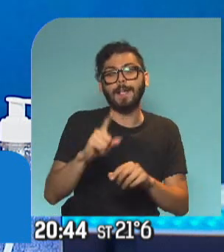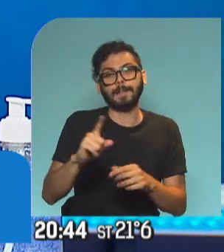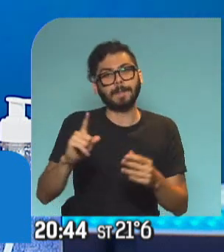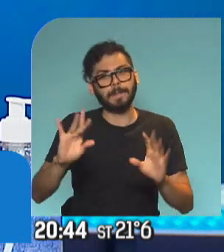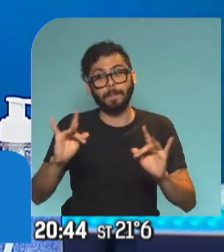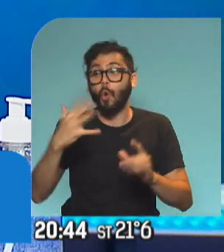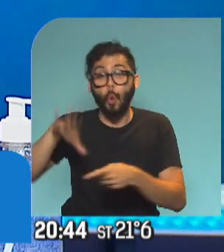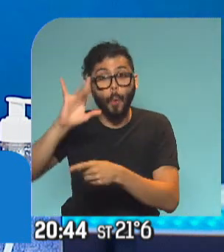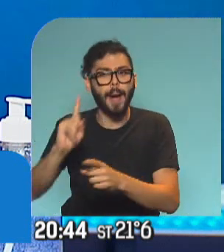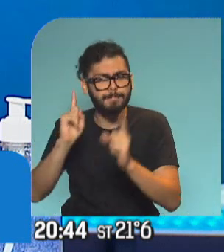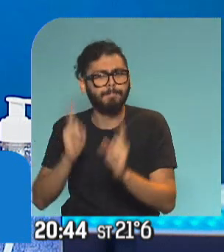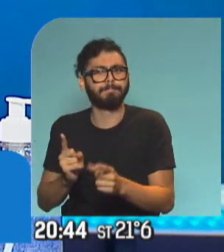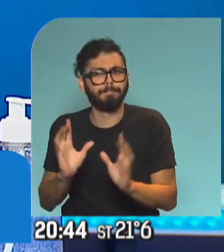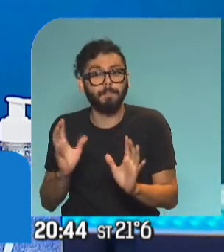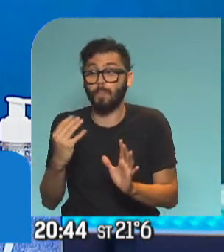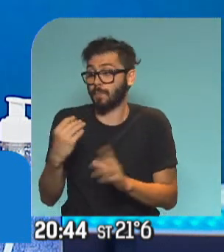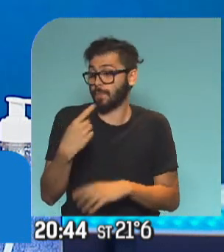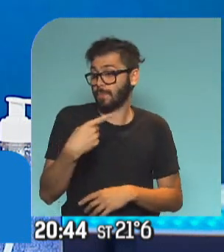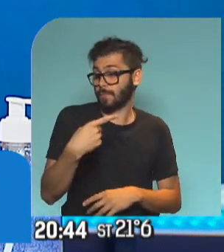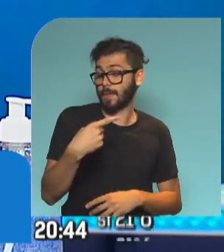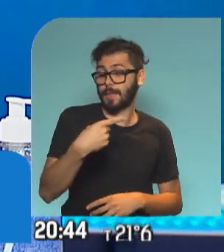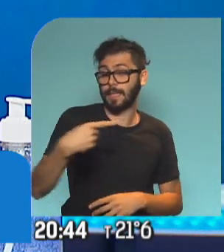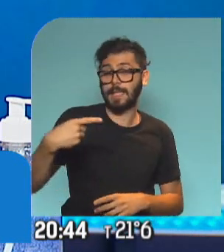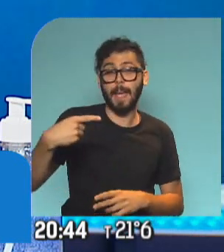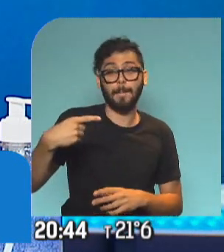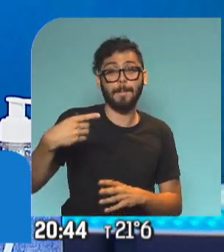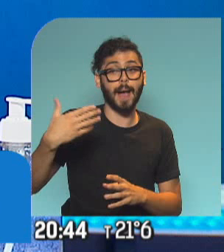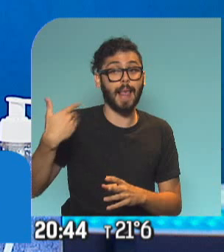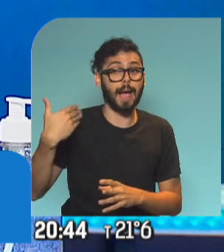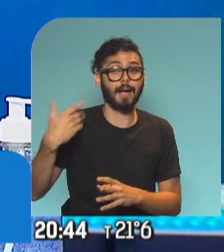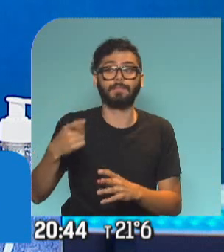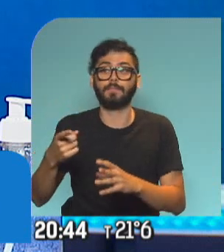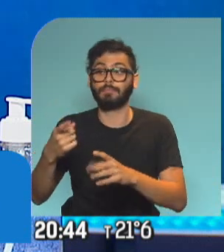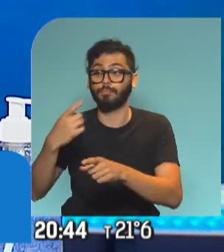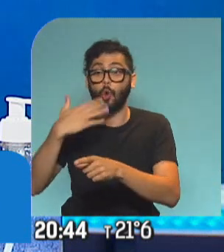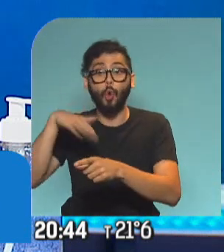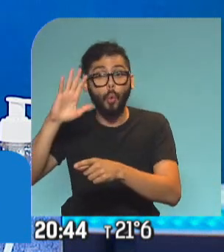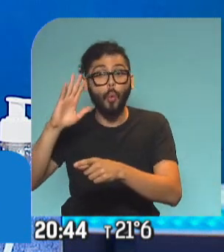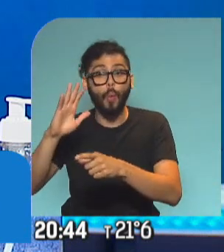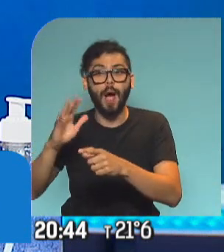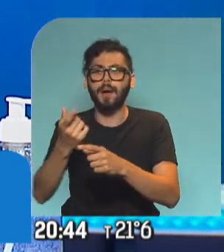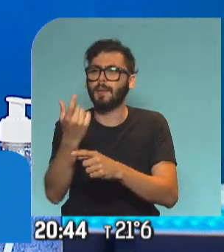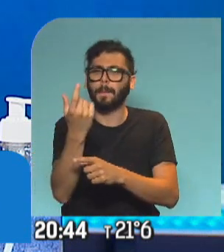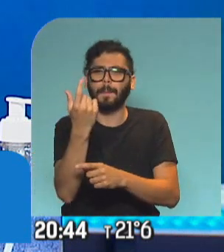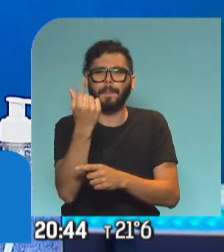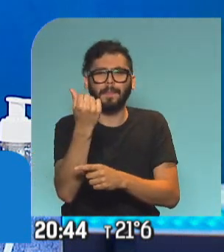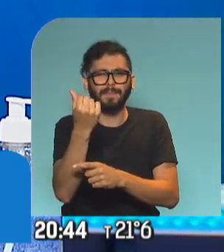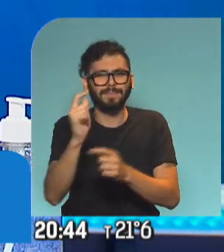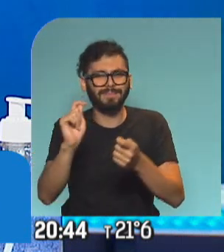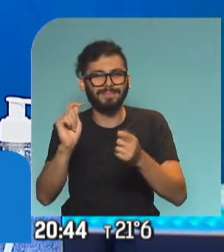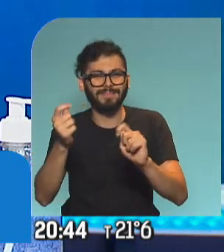que de hecho hemos visto ya como la semana en que Cuba inició esta reforma monetaria, este proceso de